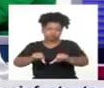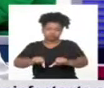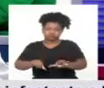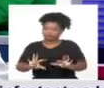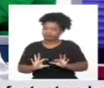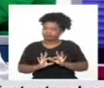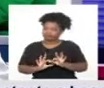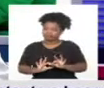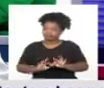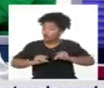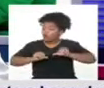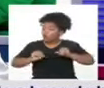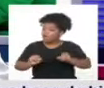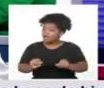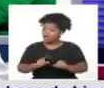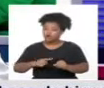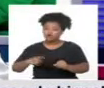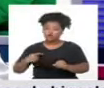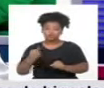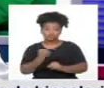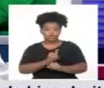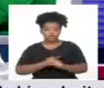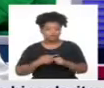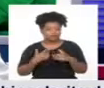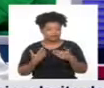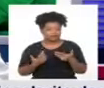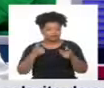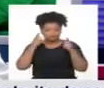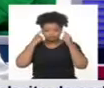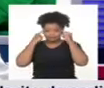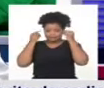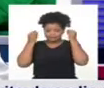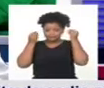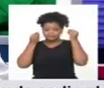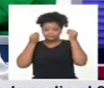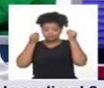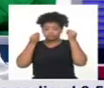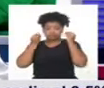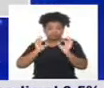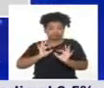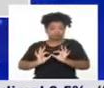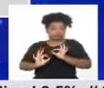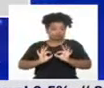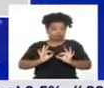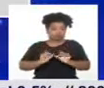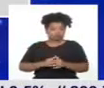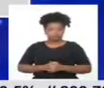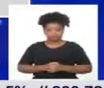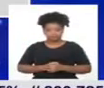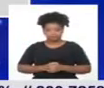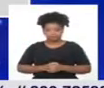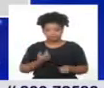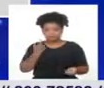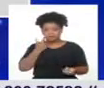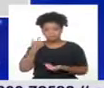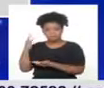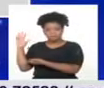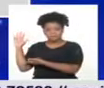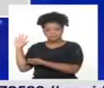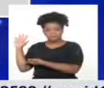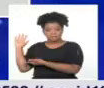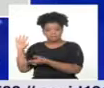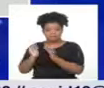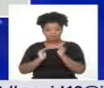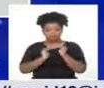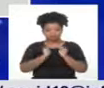reflexionar y protegernos cada vez más. El gráfico que nos permite identificar el comportamiento